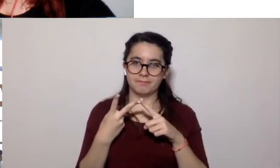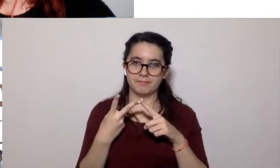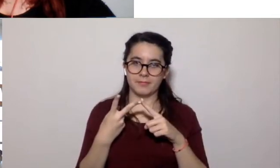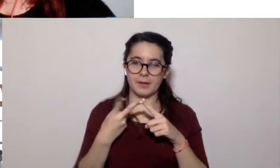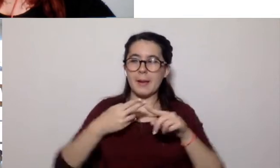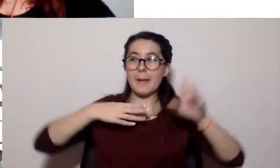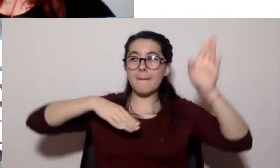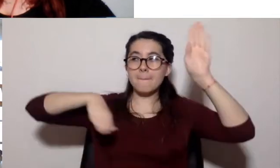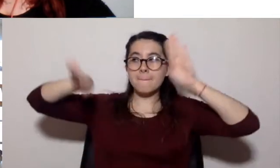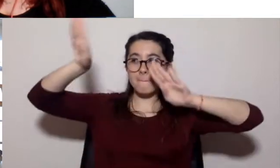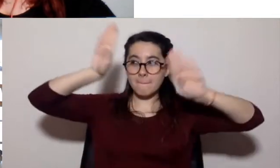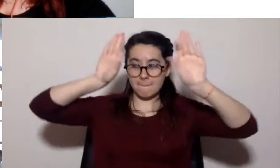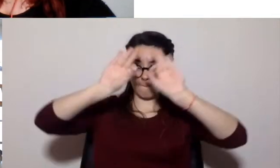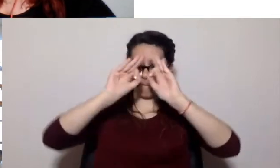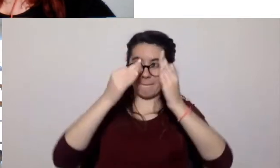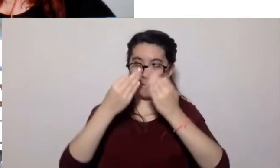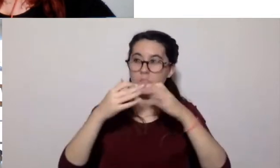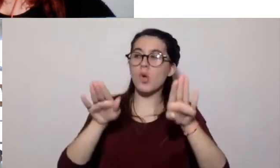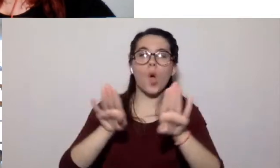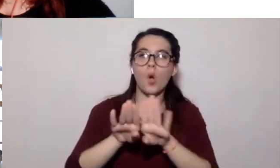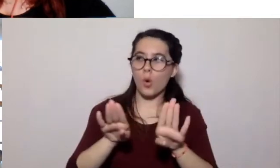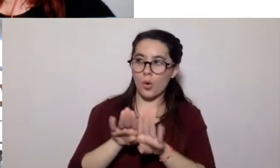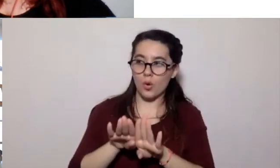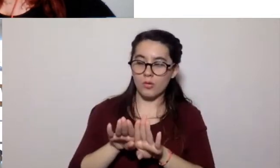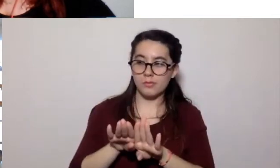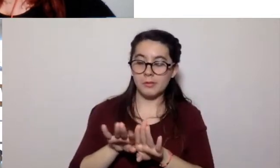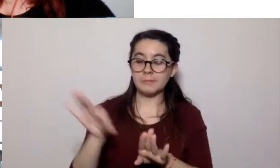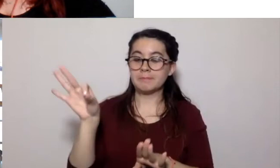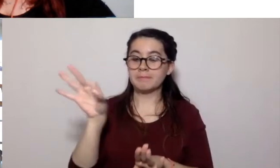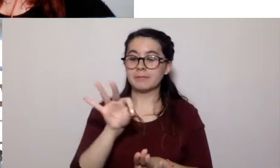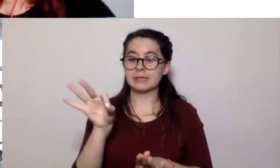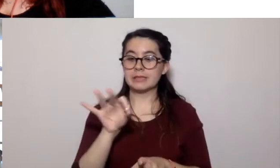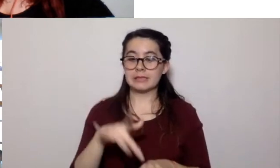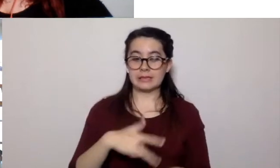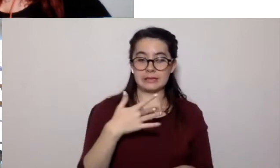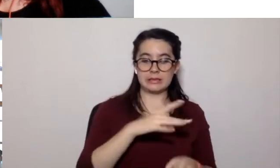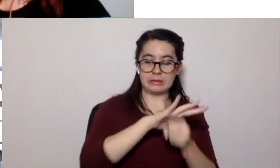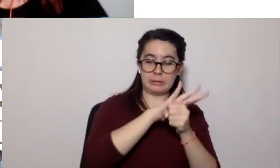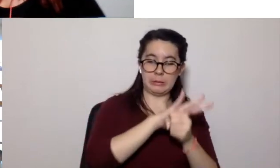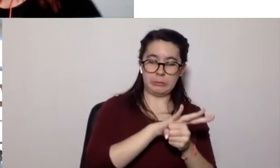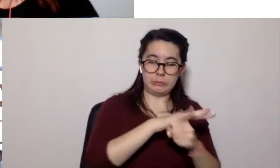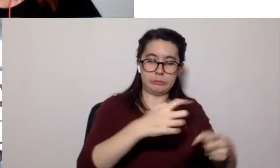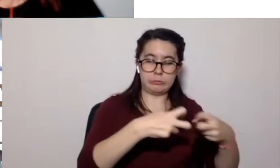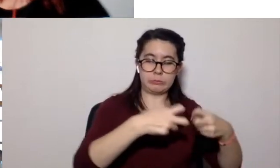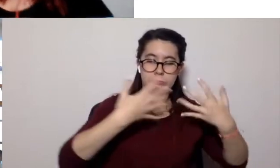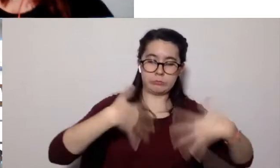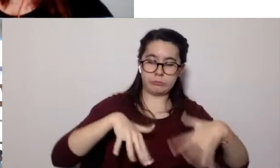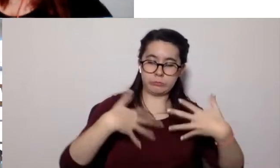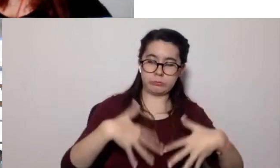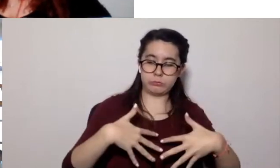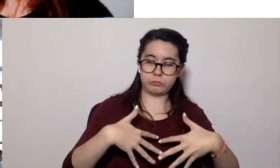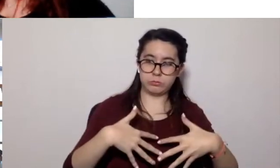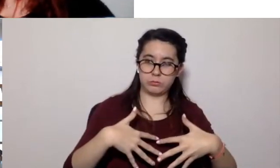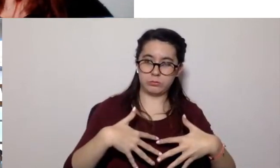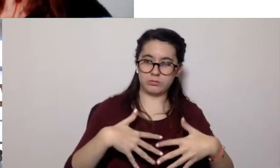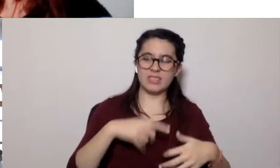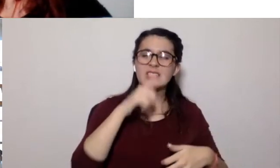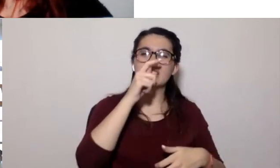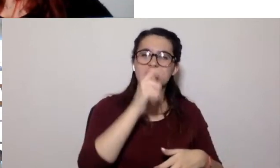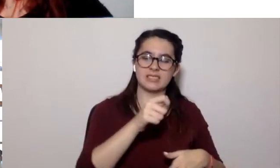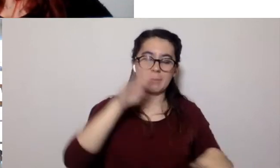pensamiento, ¿no? Si ese pensamiento te está causando estrés y ansiedad, tal vez es un pensamiento inútil,